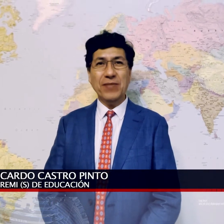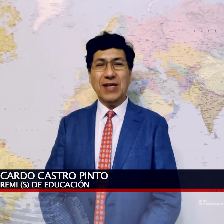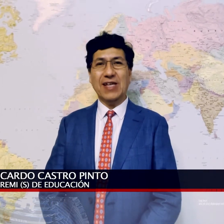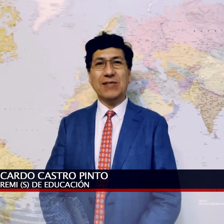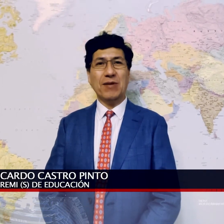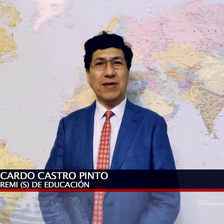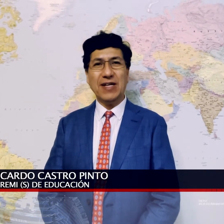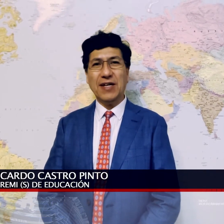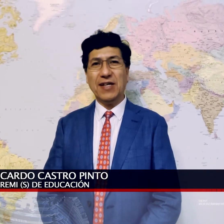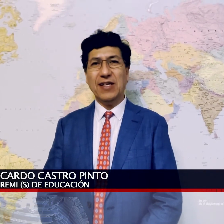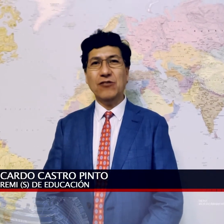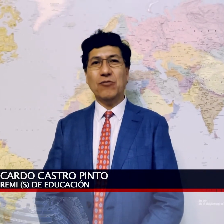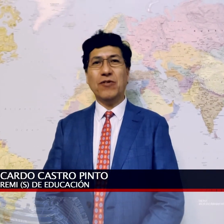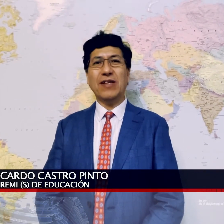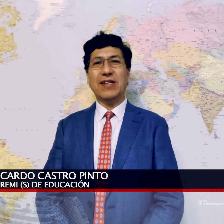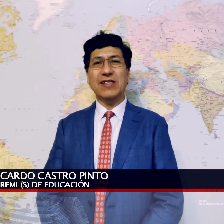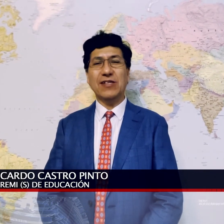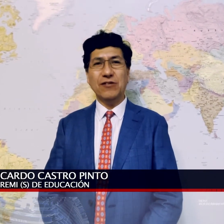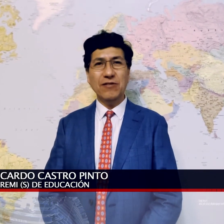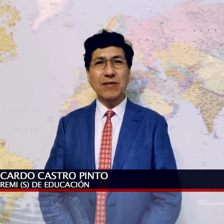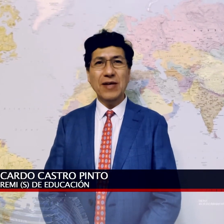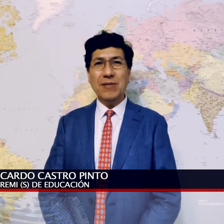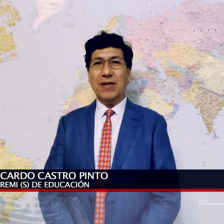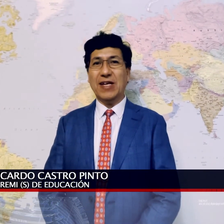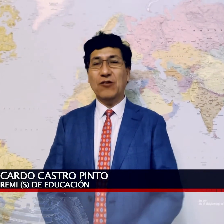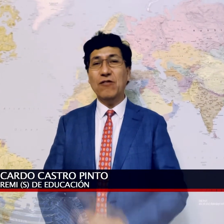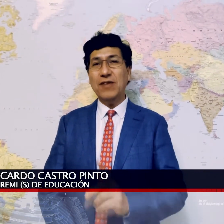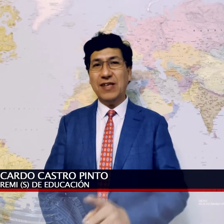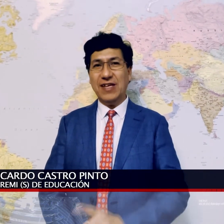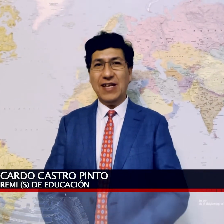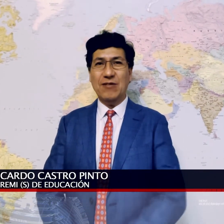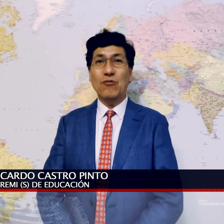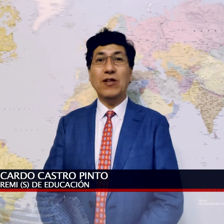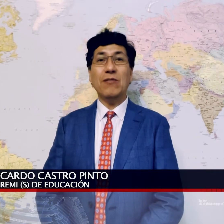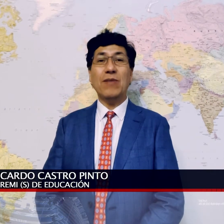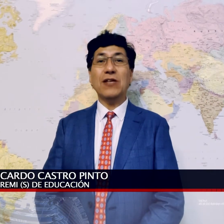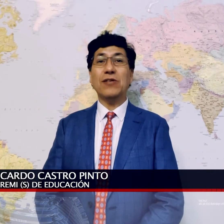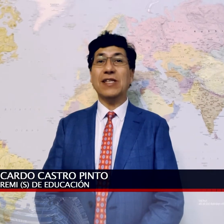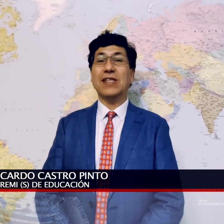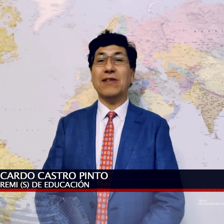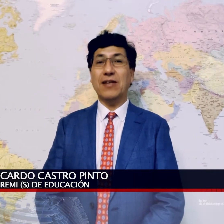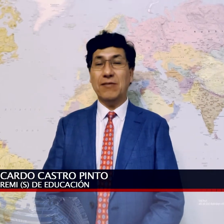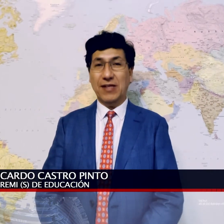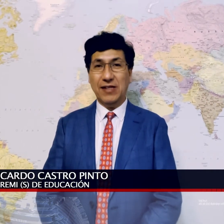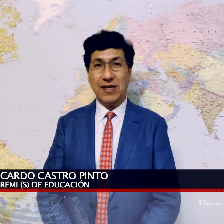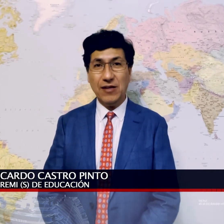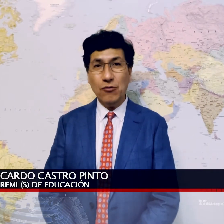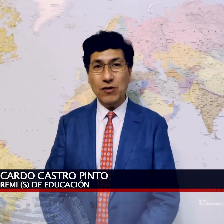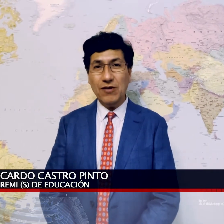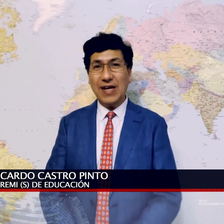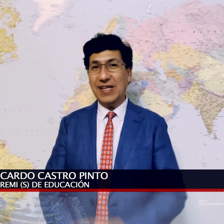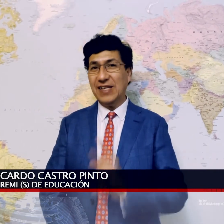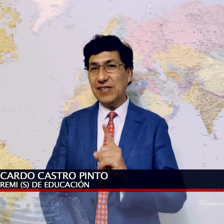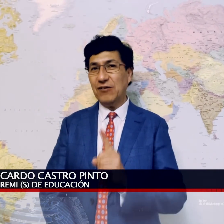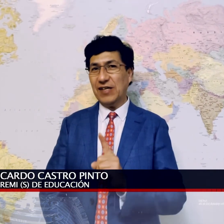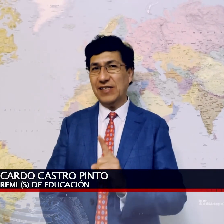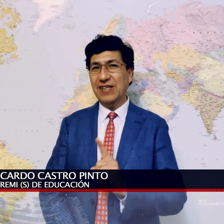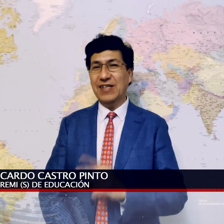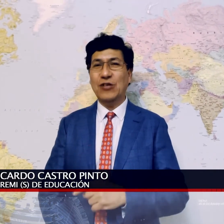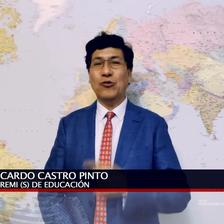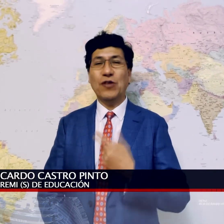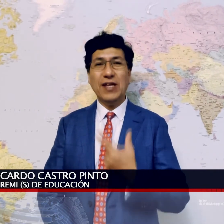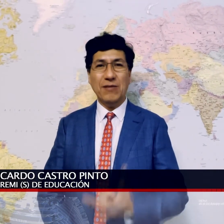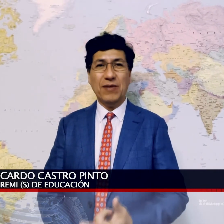medio y que se preparan a rendir su prueba de transición, para que no olviden que el último plazo es este viernes 23 de julio a las 13